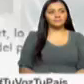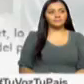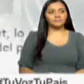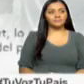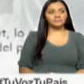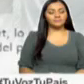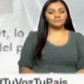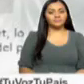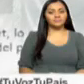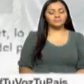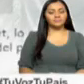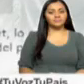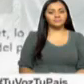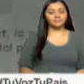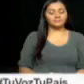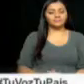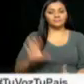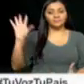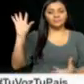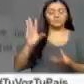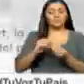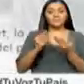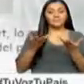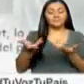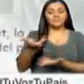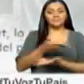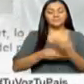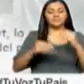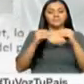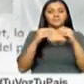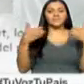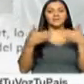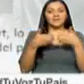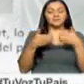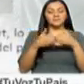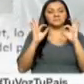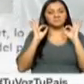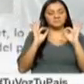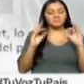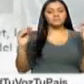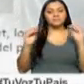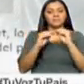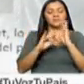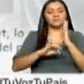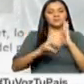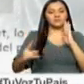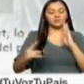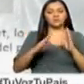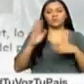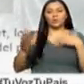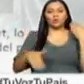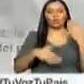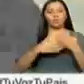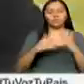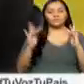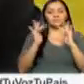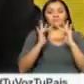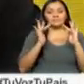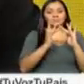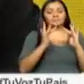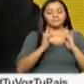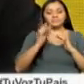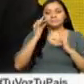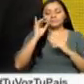Oro, todos ellos más amplios, mejor equipados, con mayor tecnología y todos interconectados